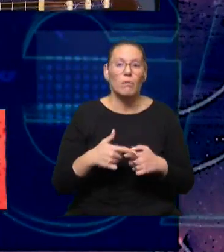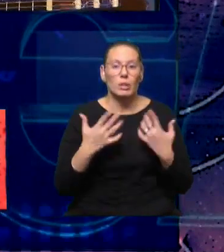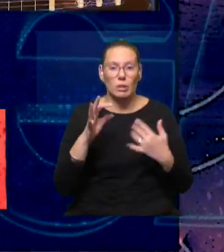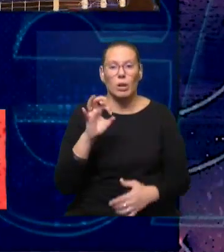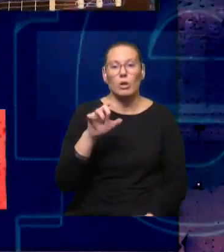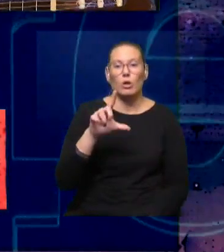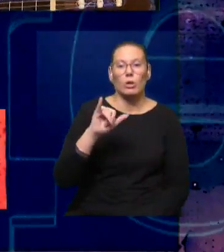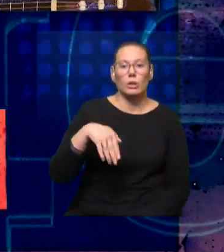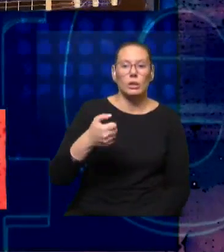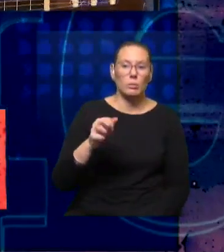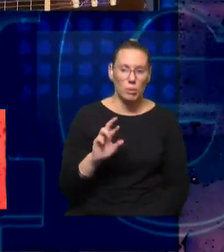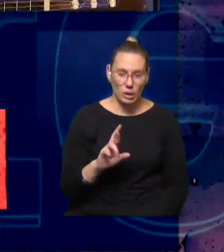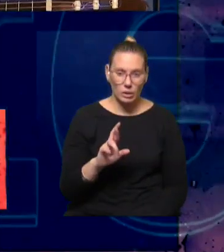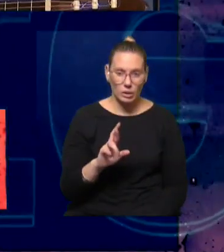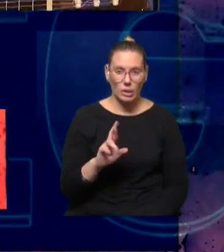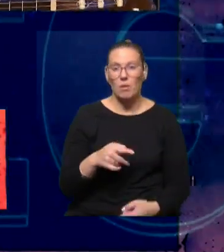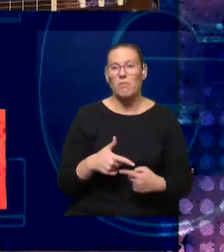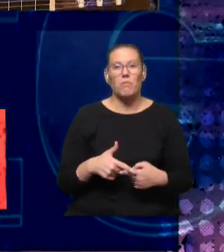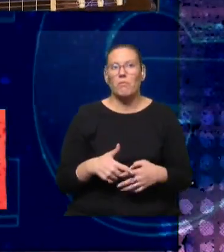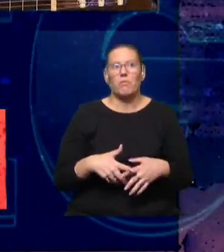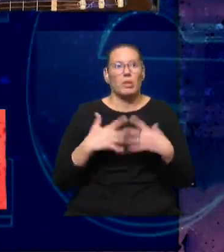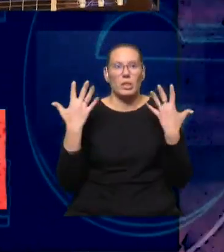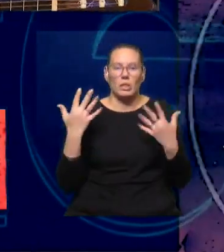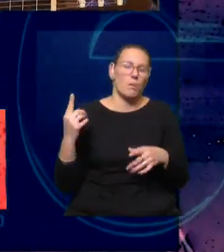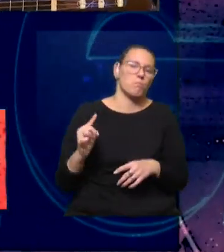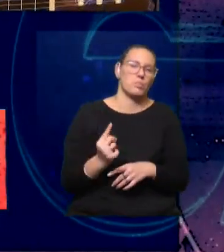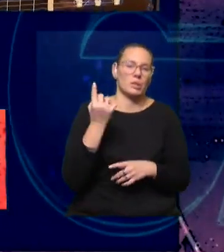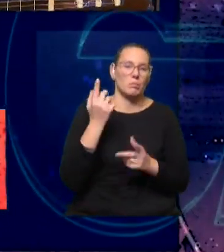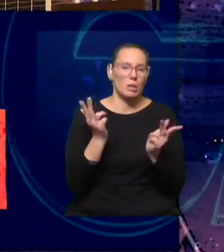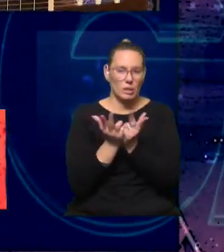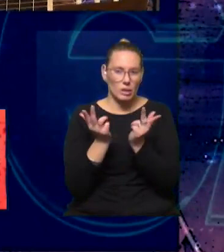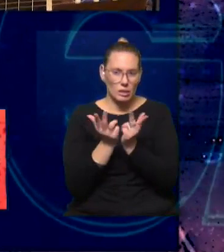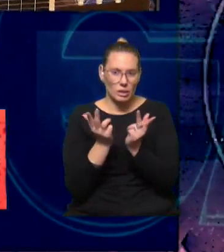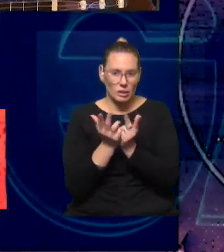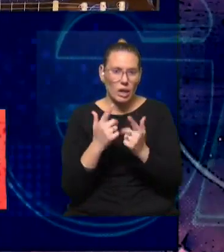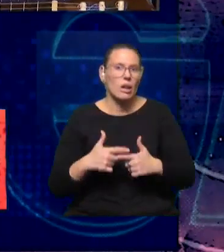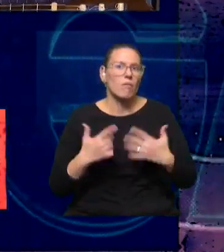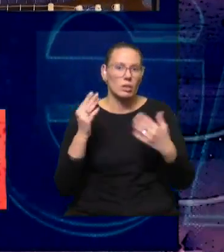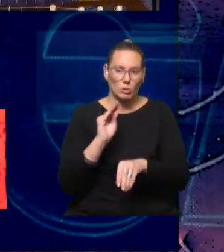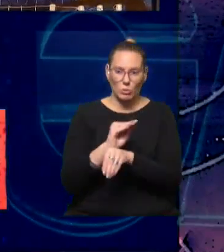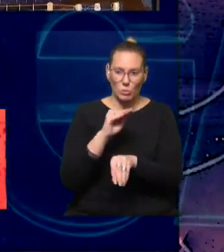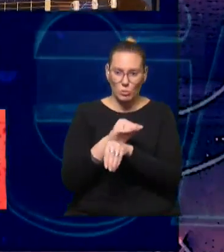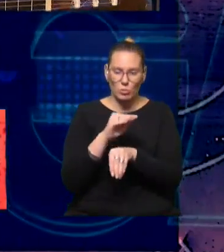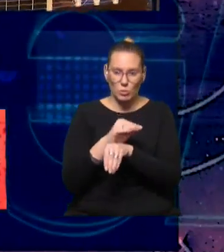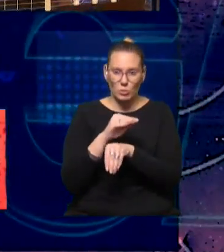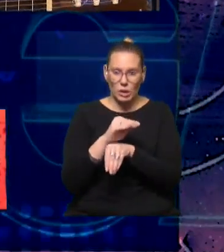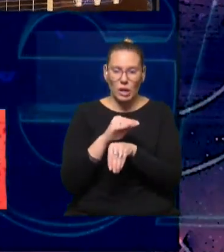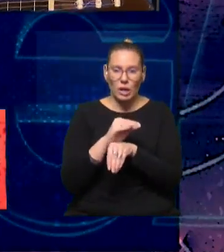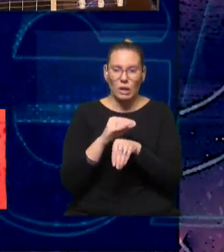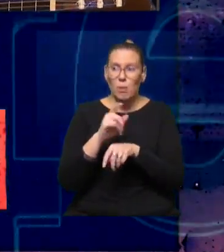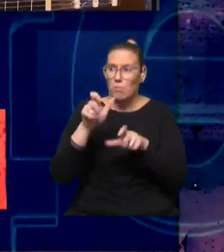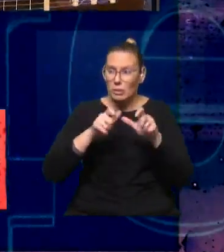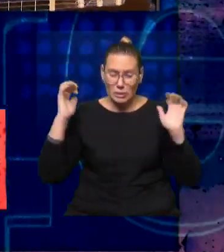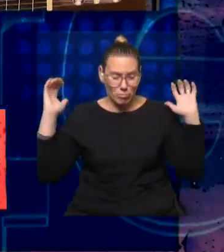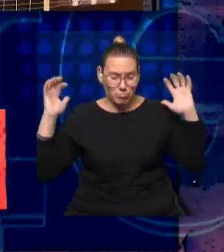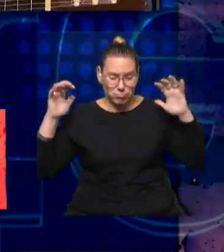del olimar también que nuestra fiesta por por excelencia de 33 el evento cultural de 33 que junta muchísima gente